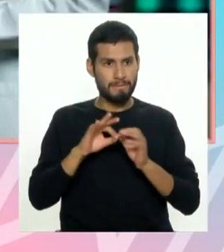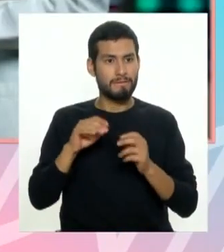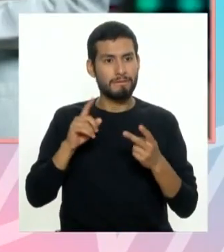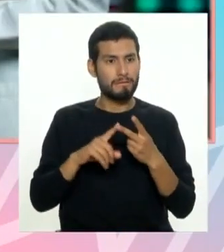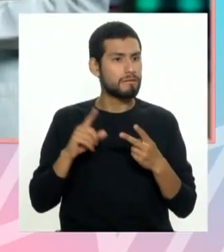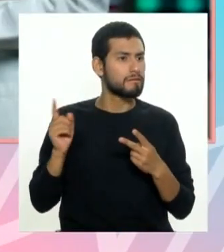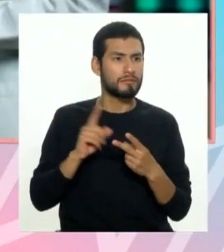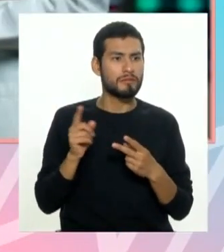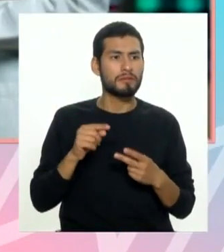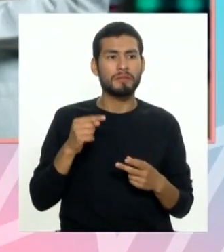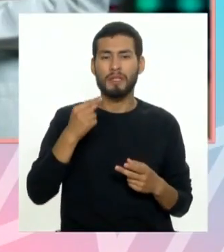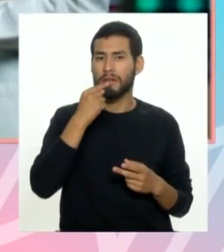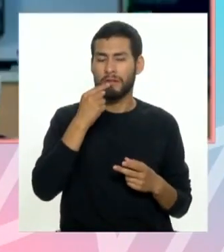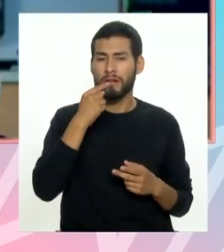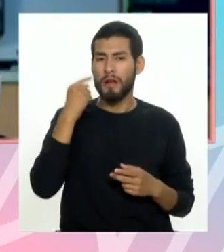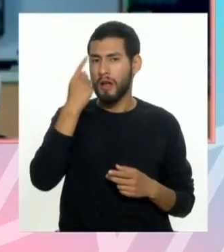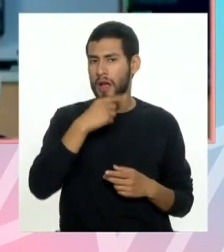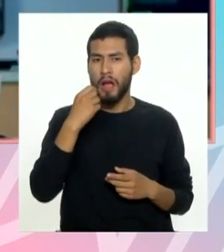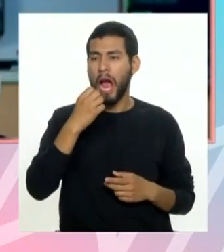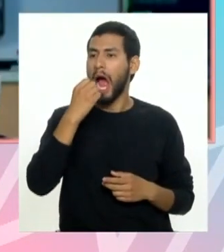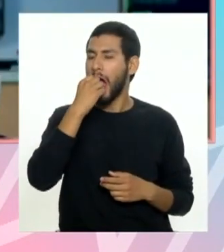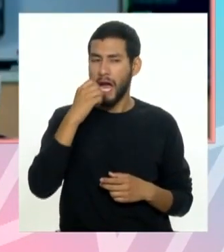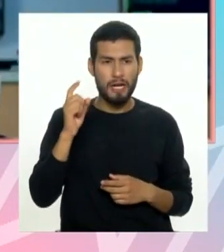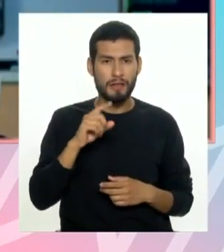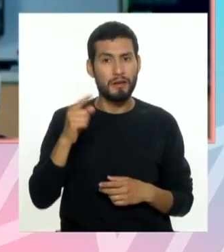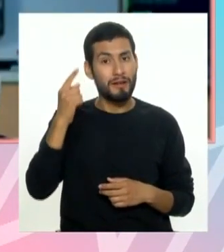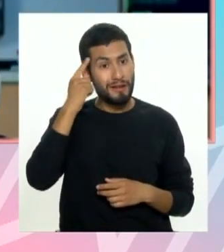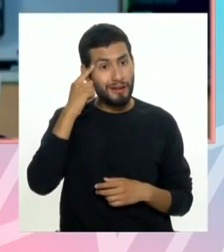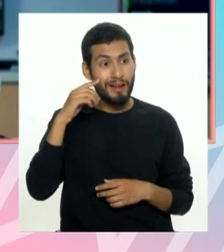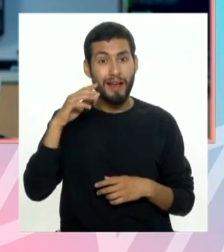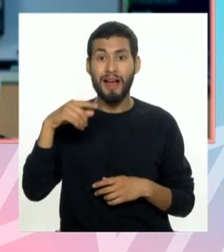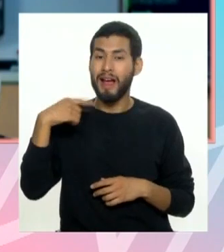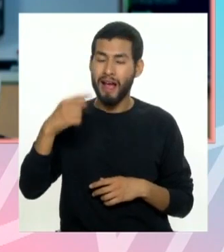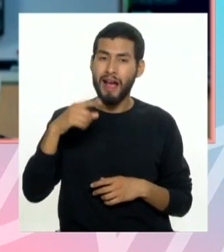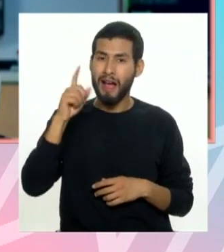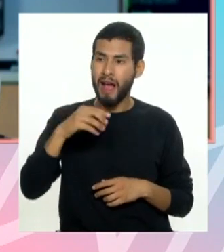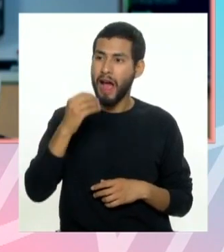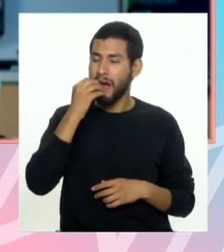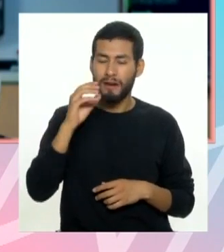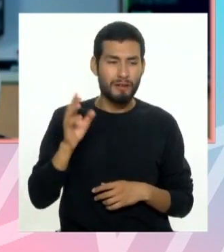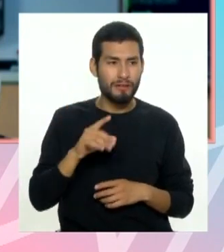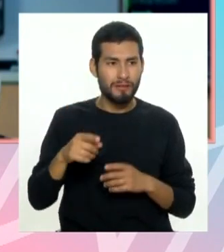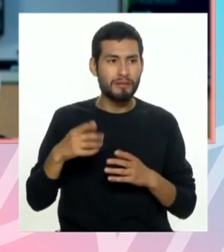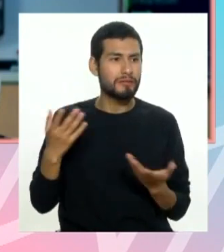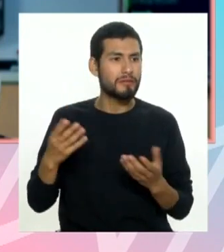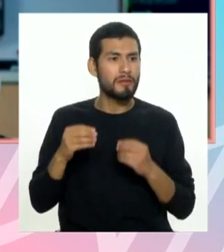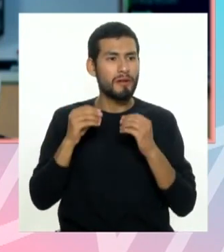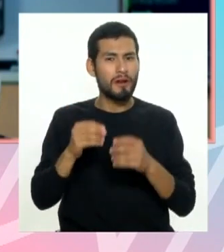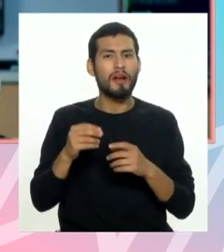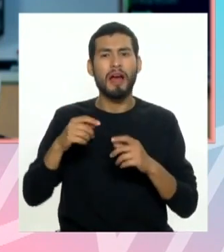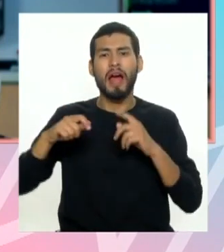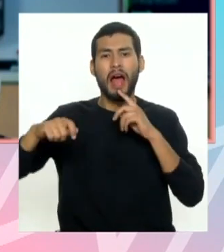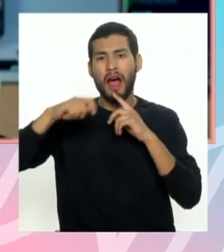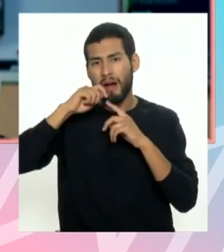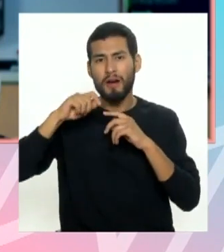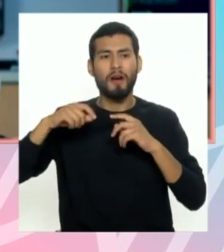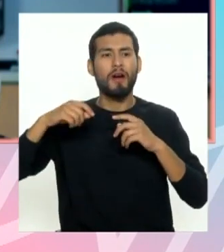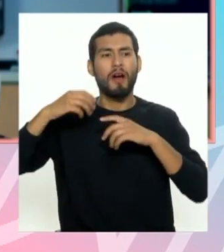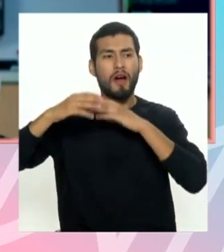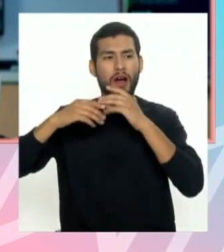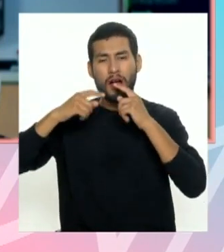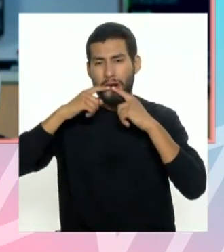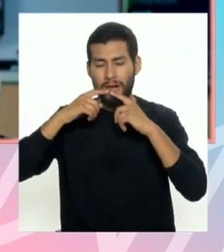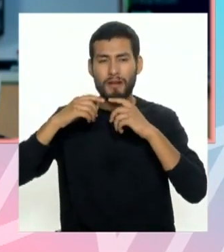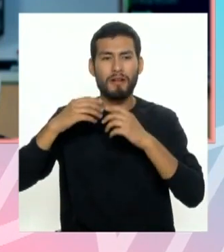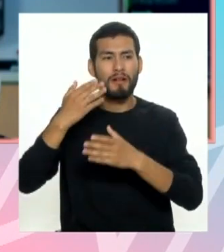no ponerle nada en la boca del paciente, que es una costumbre frecuente. Le ponen cuchara, correa, no